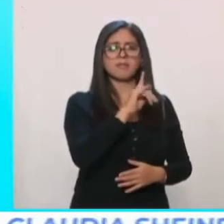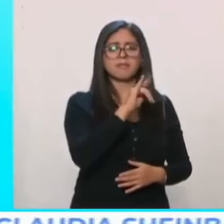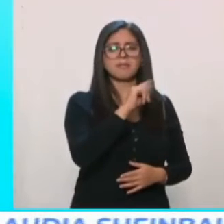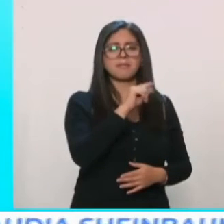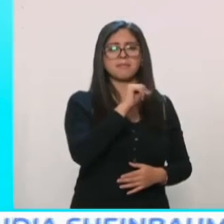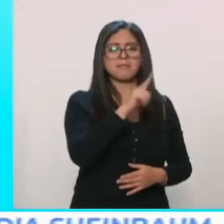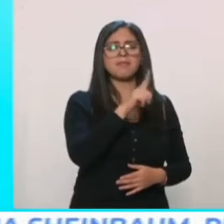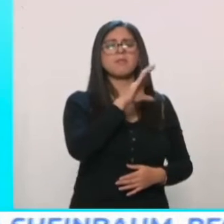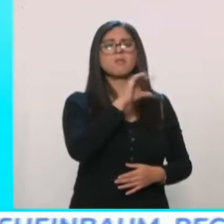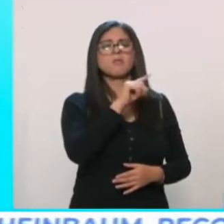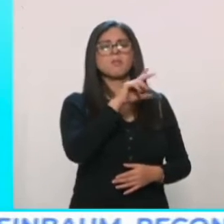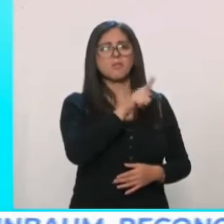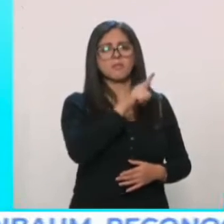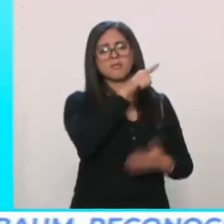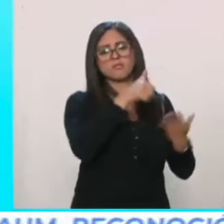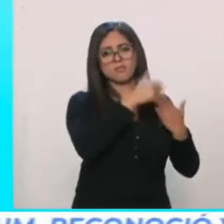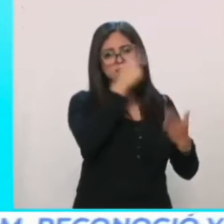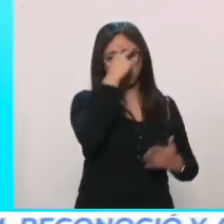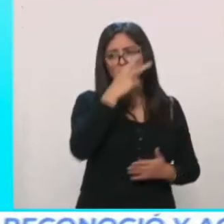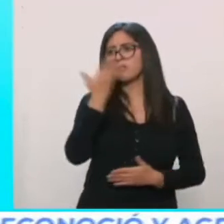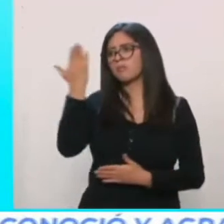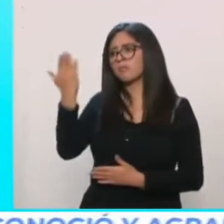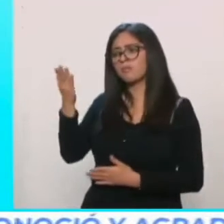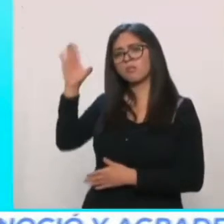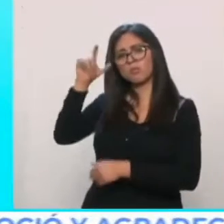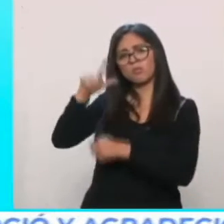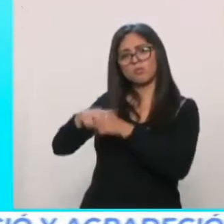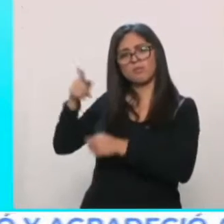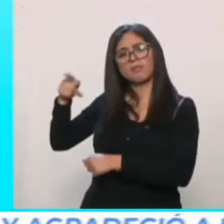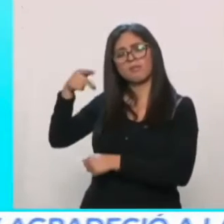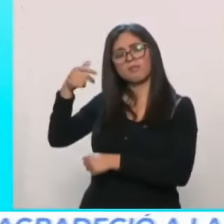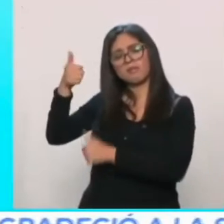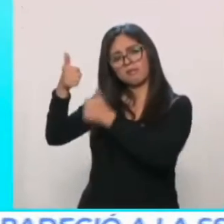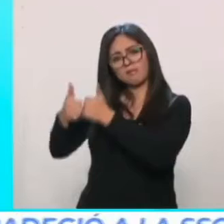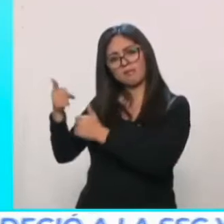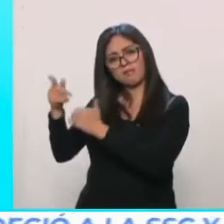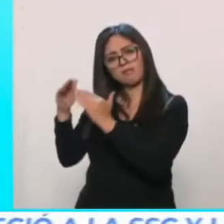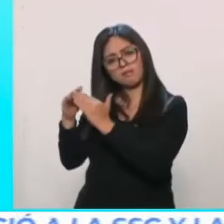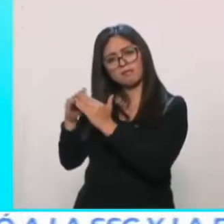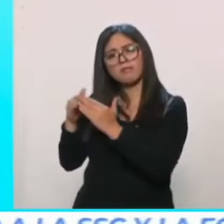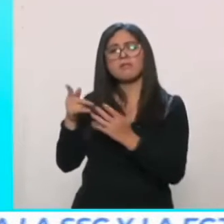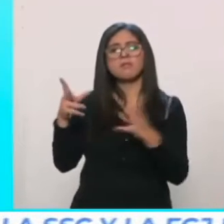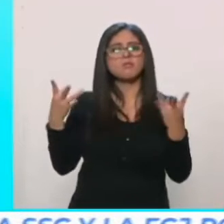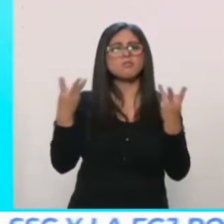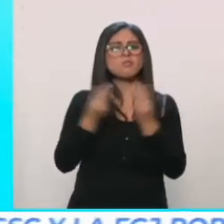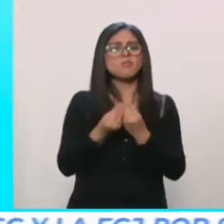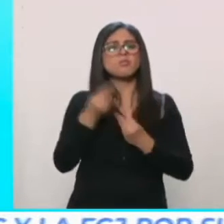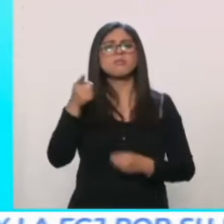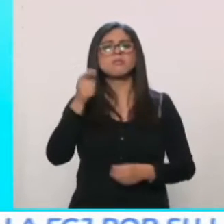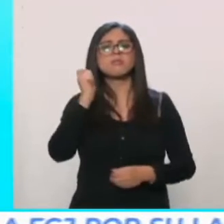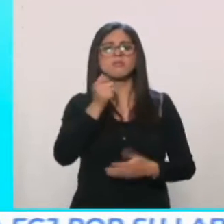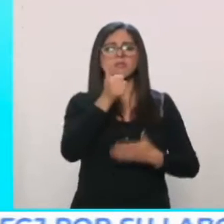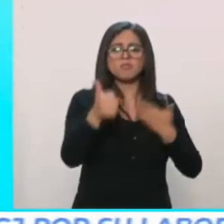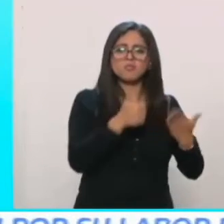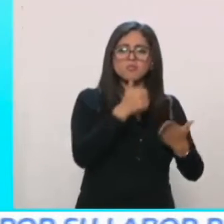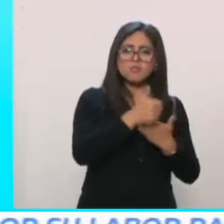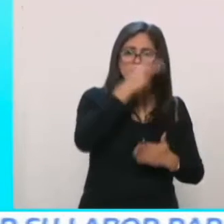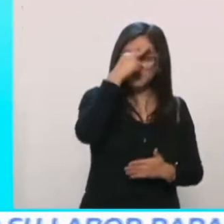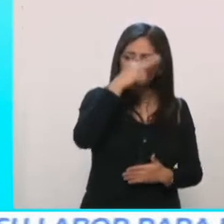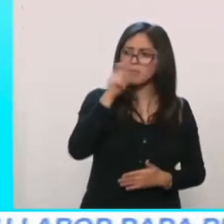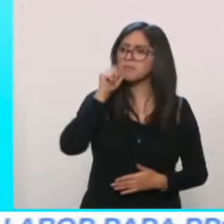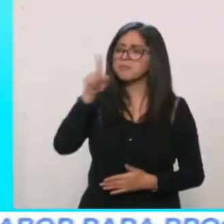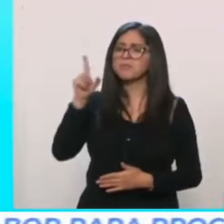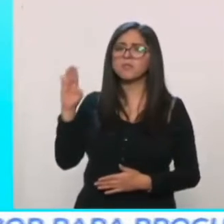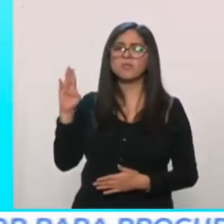nuestra casa. Secretario, si le parece, comenzamos con usted. ¿De qué podremos disfrutar a través de Capital Cultural en nuestra casa los habitantes de la Ciudad de México, pero también allá en